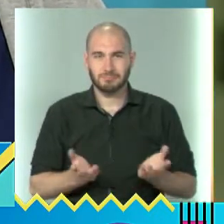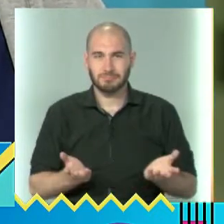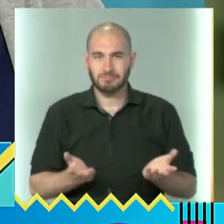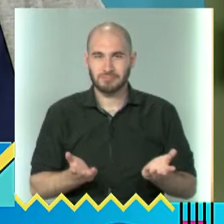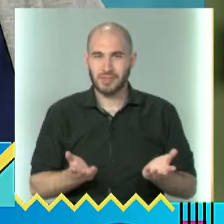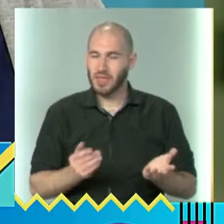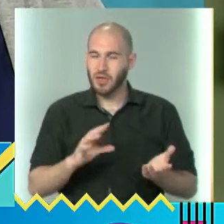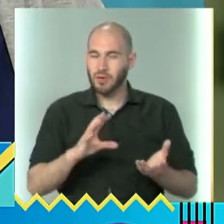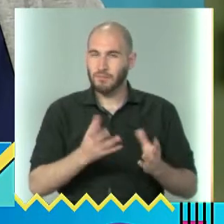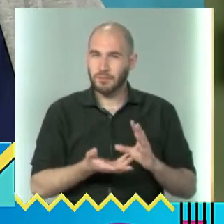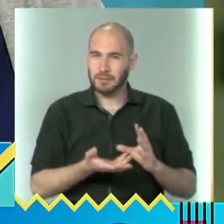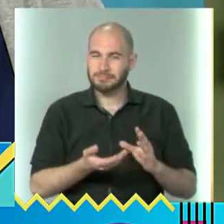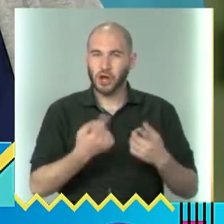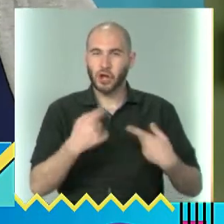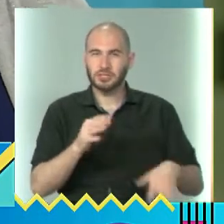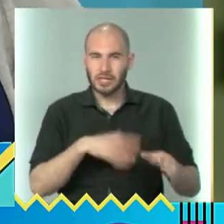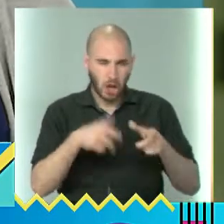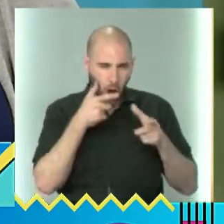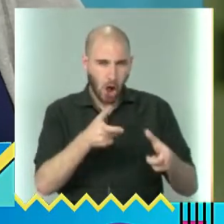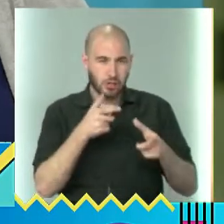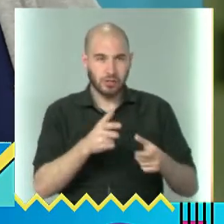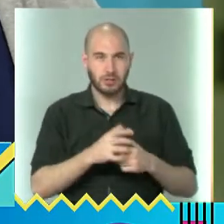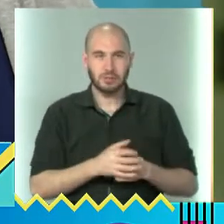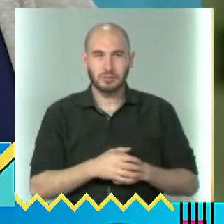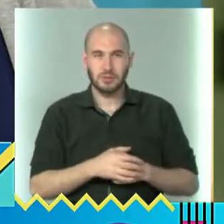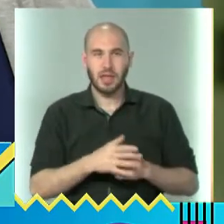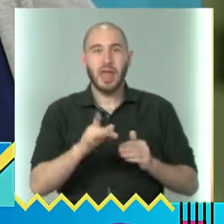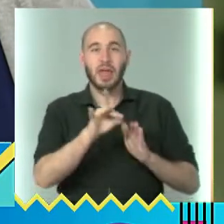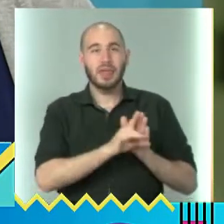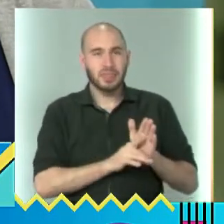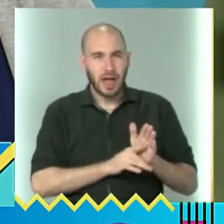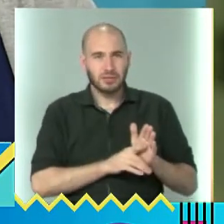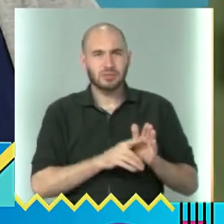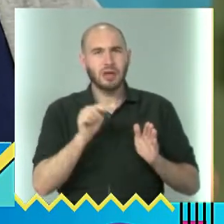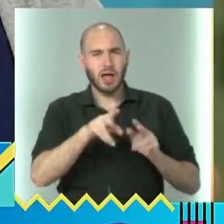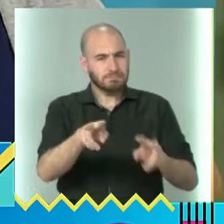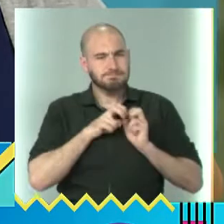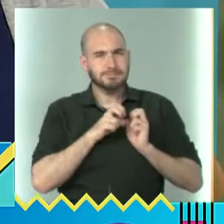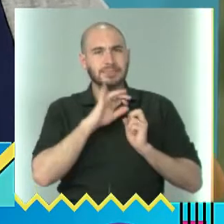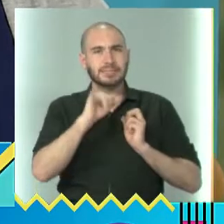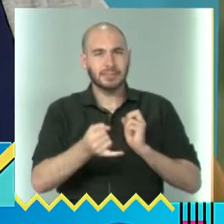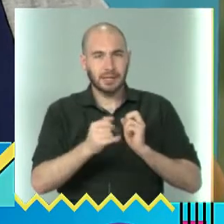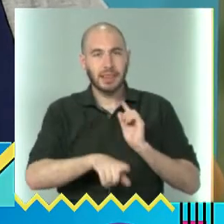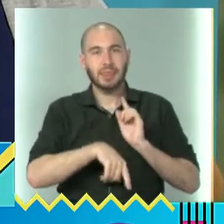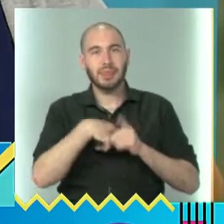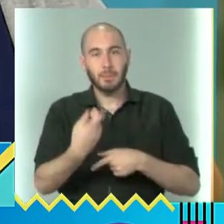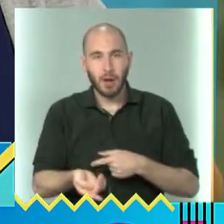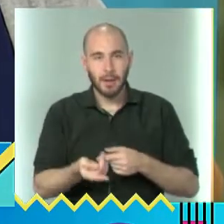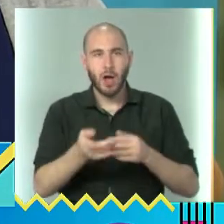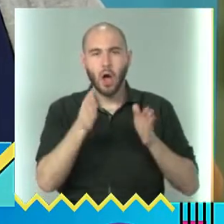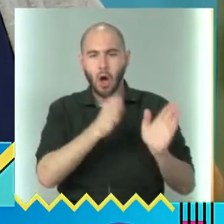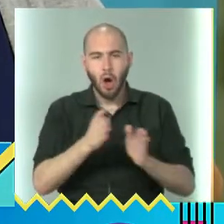con una actitud activa de control acerca de que tus datos están siendo retenidos y después